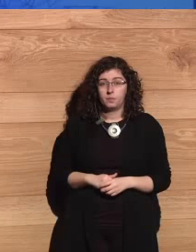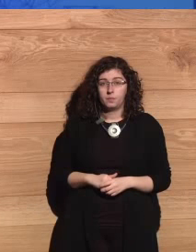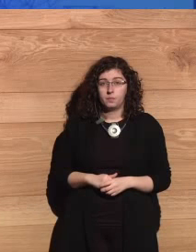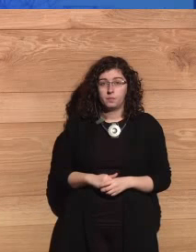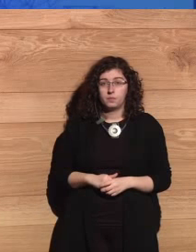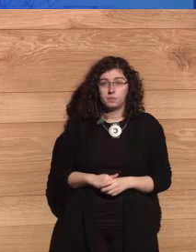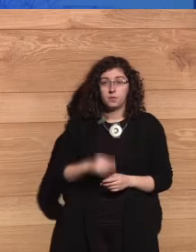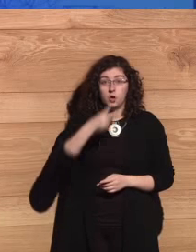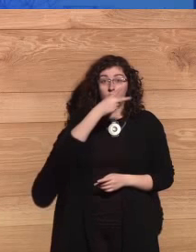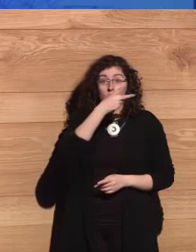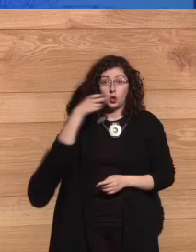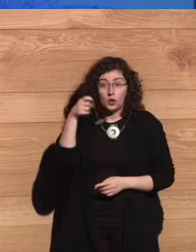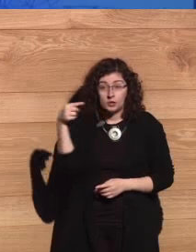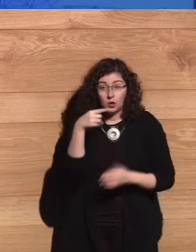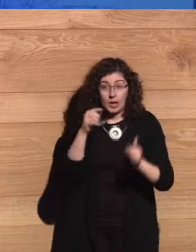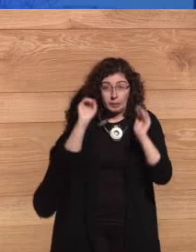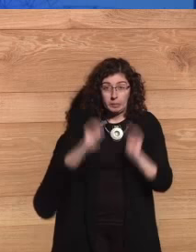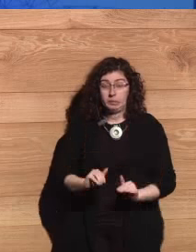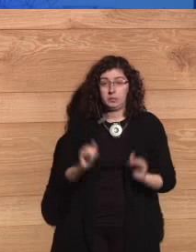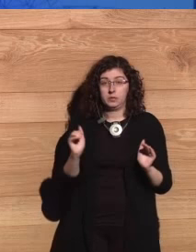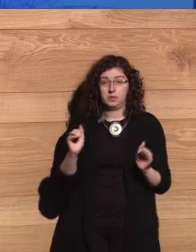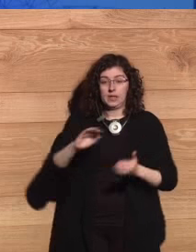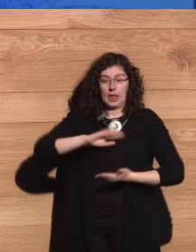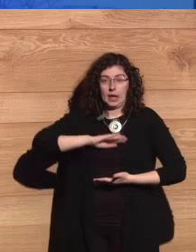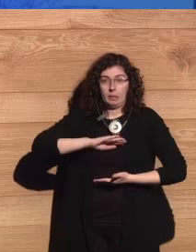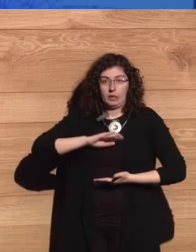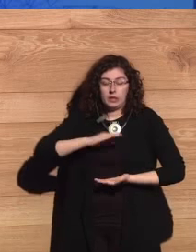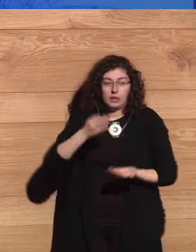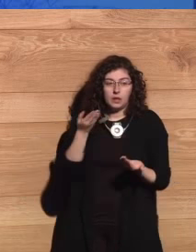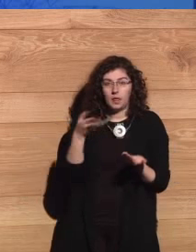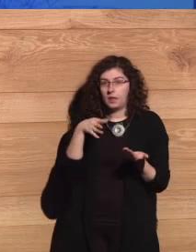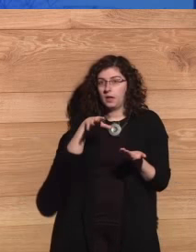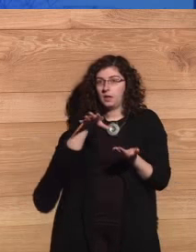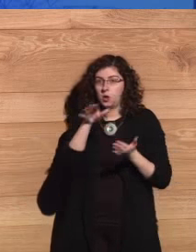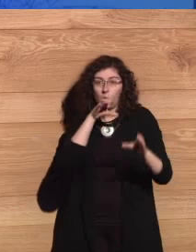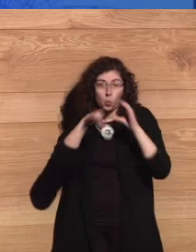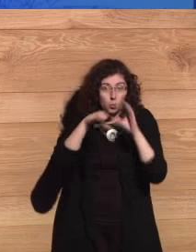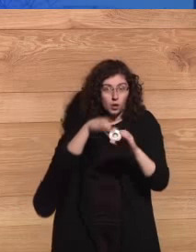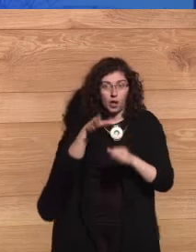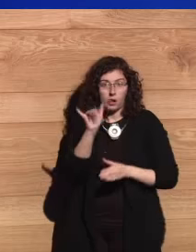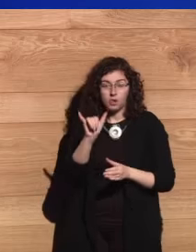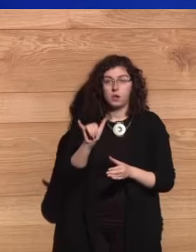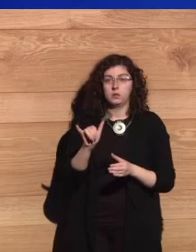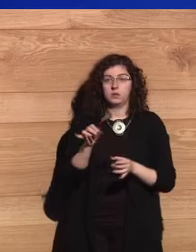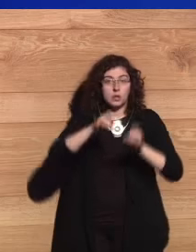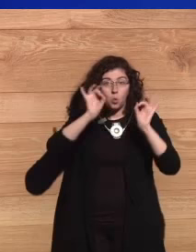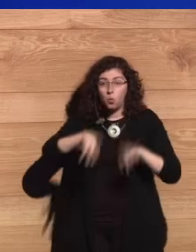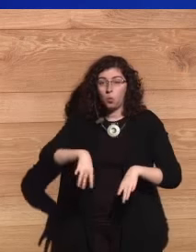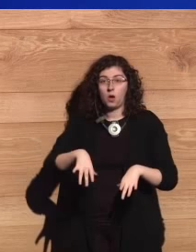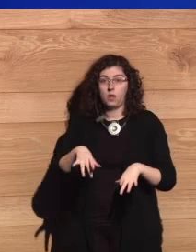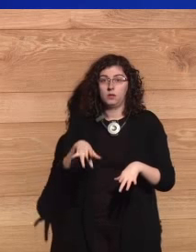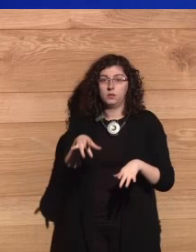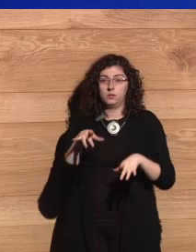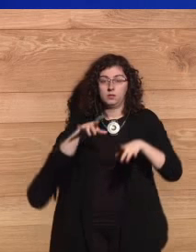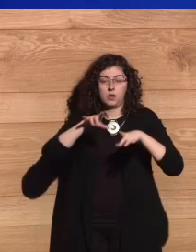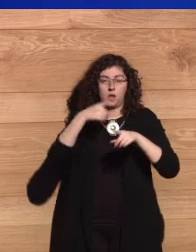de menos de 200 gramos. Con 200 gramos hay la capacidad de captar, la capacidad de comunicar, que son equivalentes a